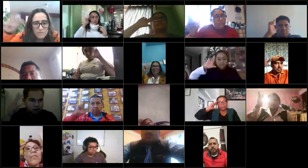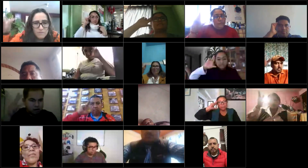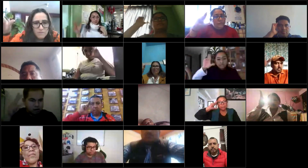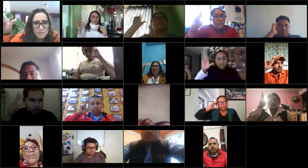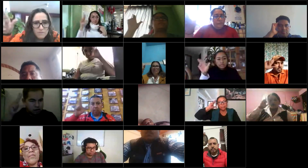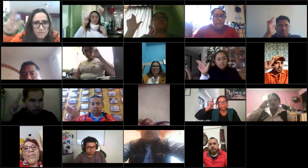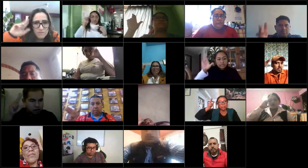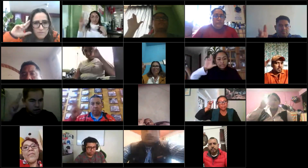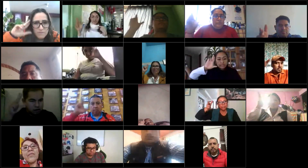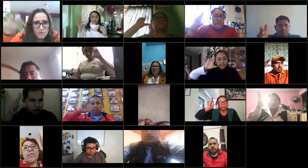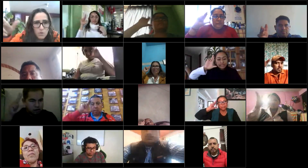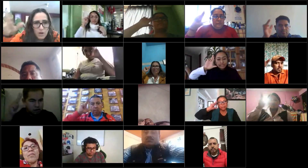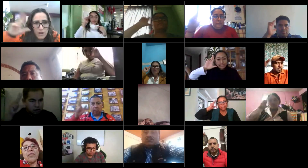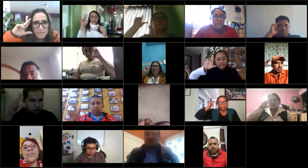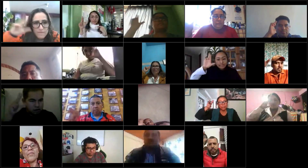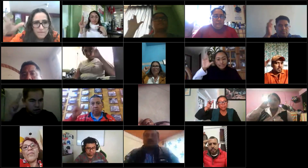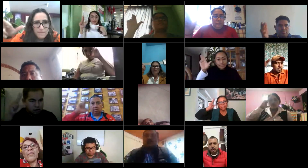Hola.